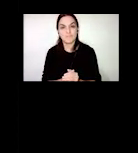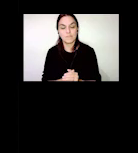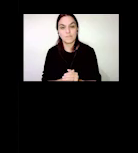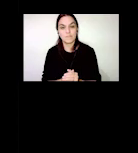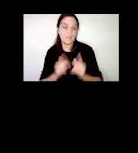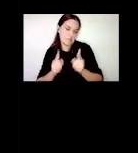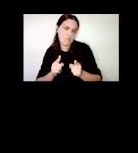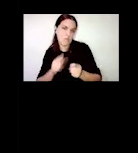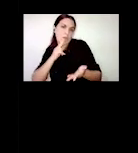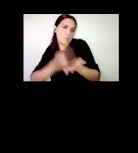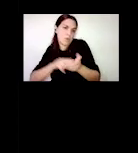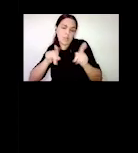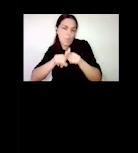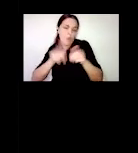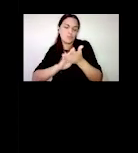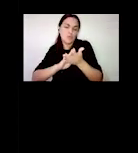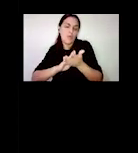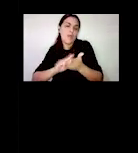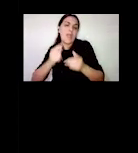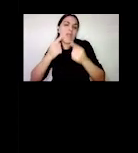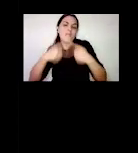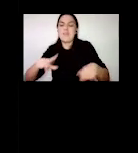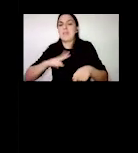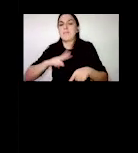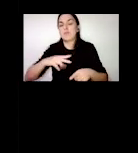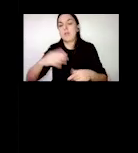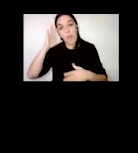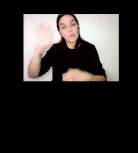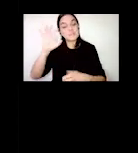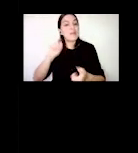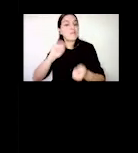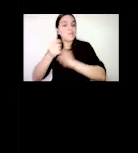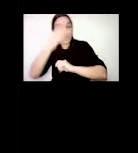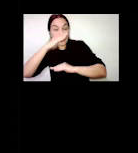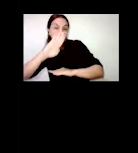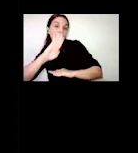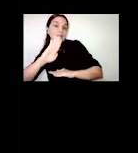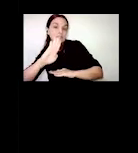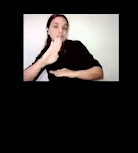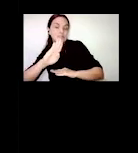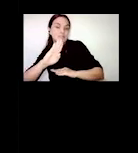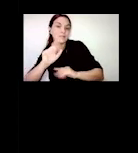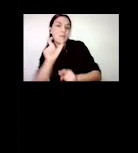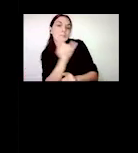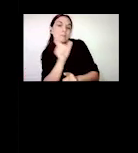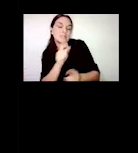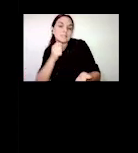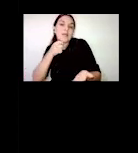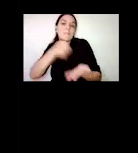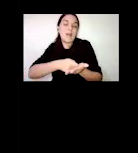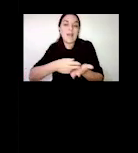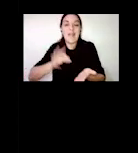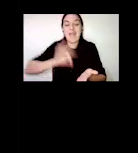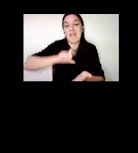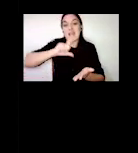importe asignado a bienes personales. Recuerden que después de la reforma, una parte se imputa contra ganancias y otra parte